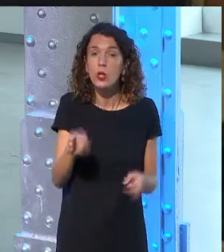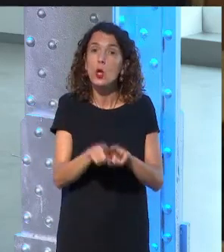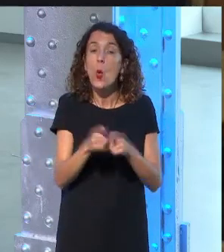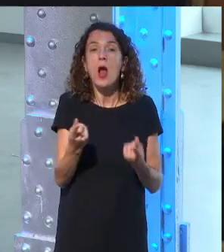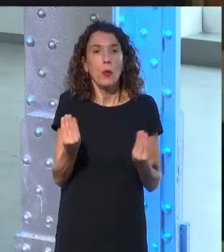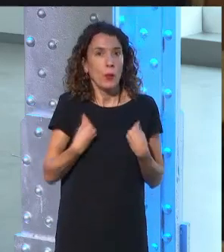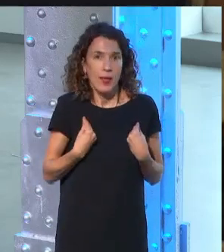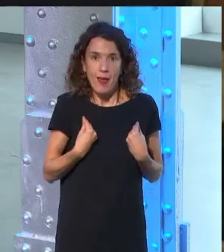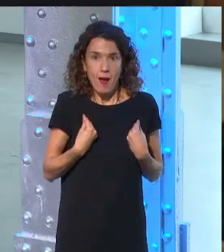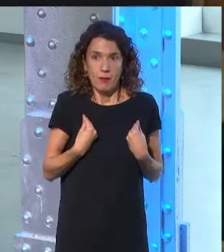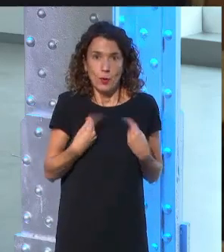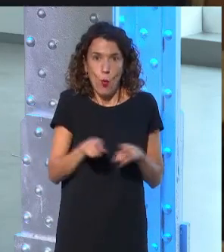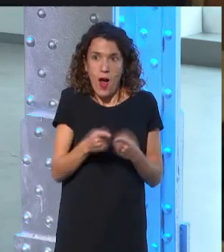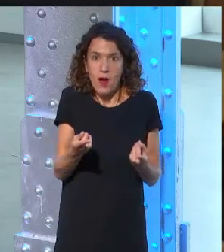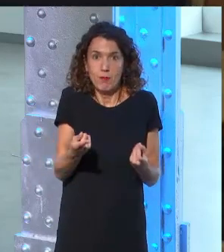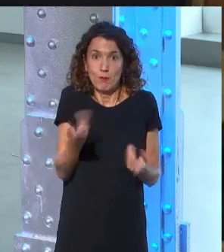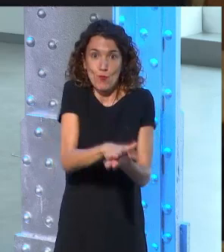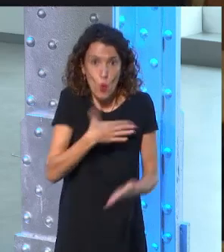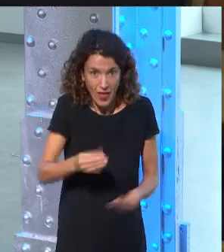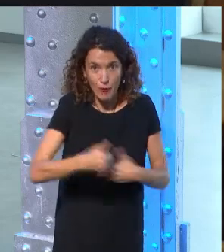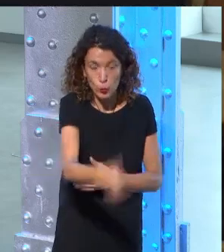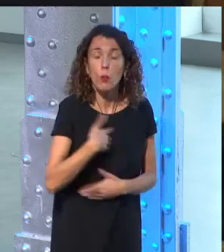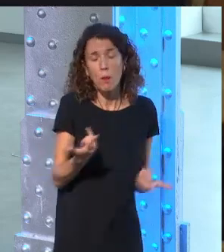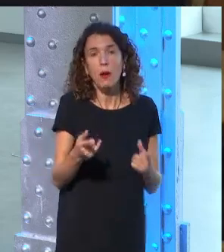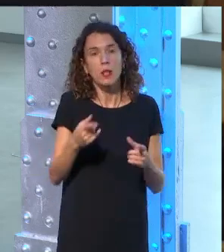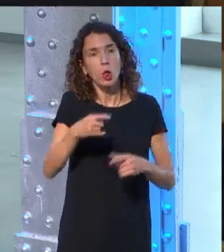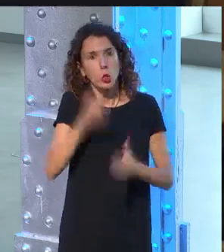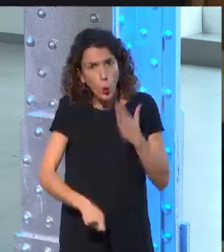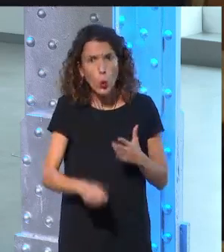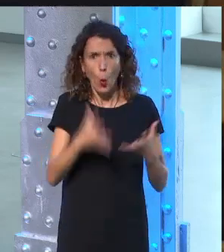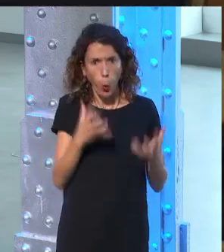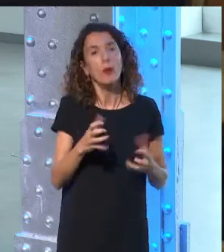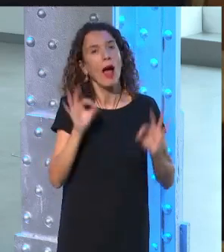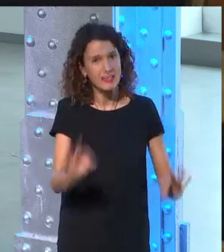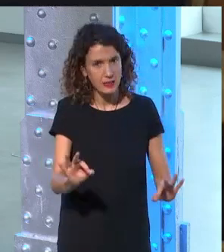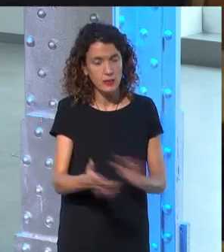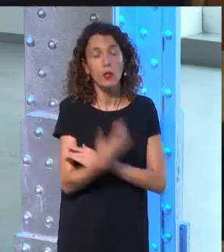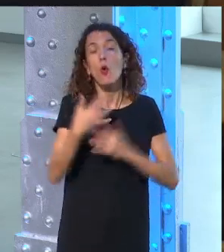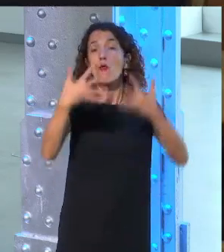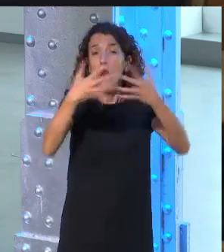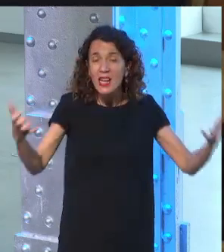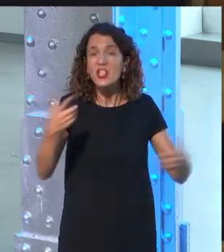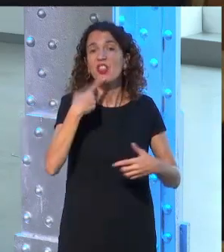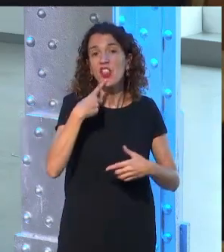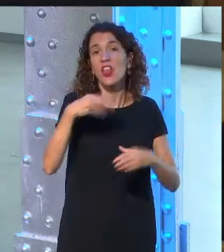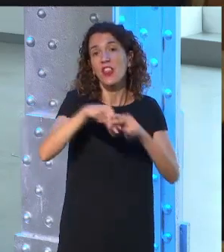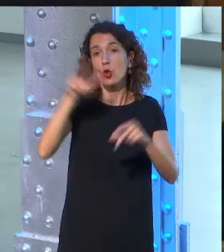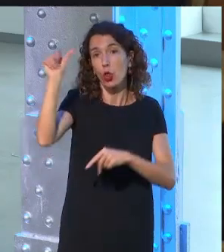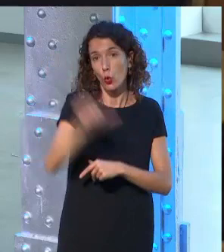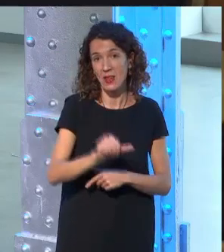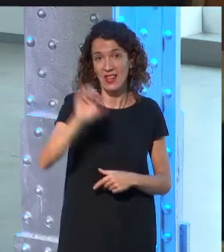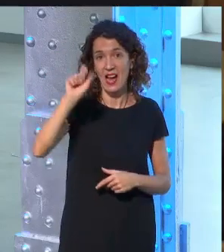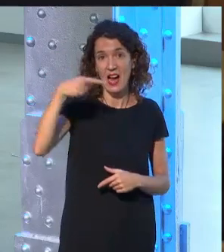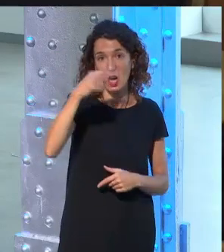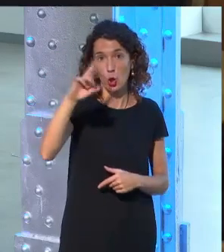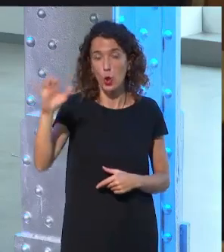jugando la vida. Es que suena muy trascendental y muy dramático, pero ahí una frase que dice Al Gore en el documental y